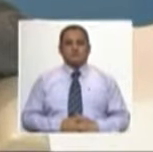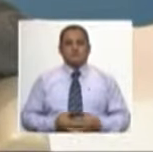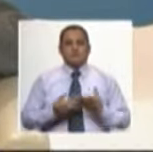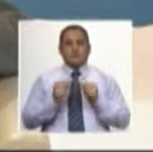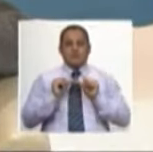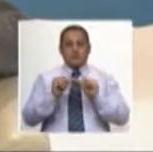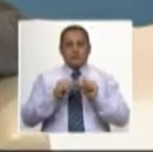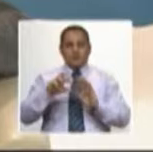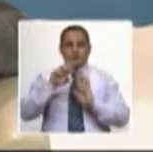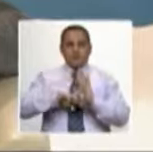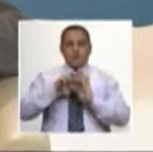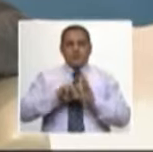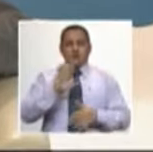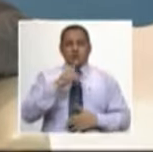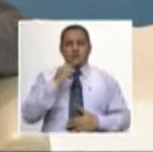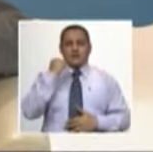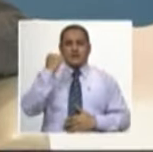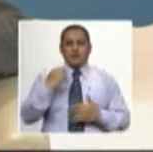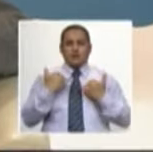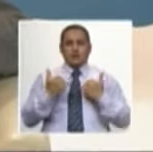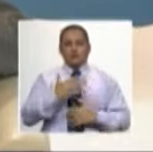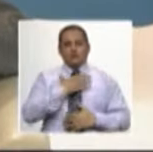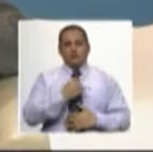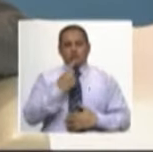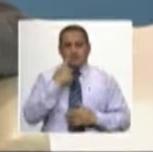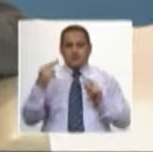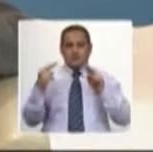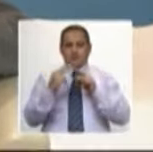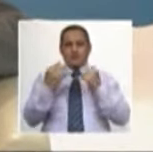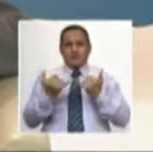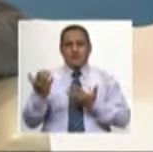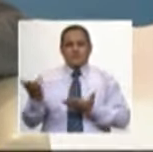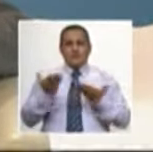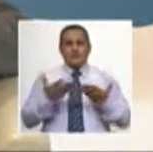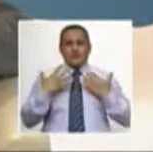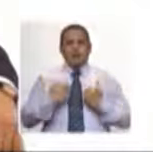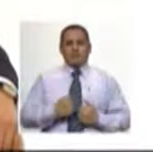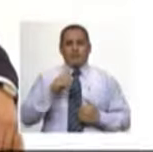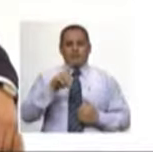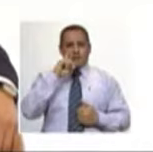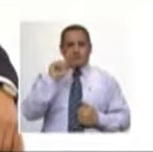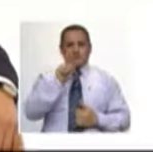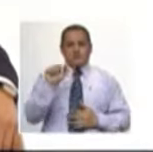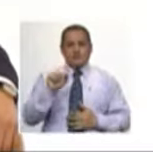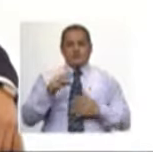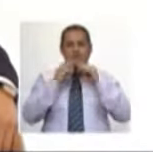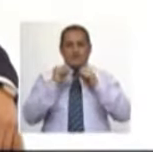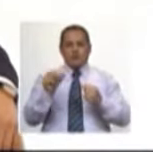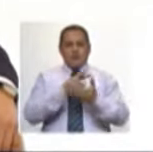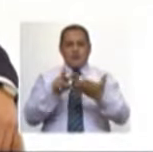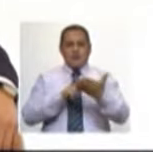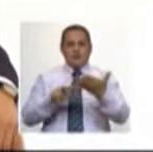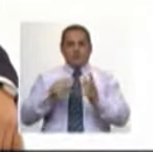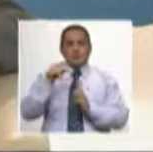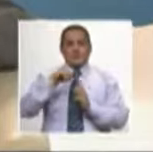Continuamos con el programa Tus Derechos y ahora tenemos el gusto de contar con la presencia del doctor Oscar Díaz, quien es secretario relator del Tribunal